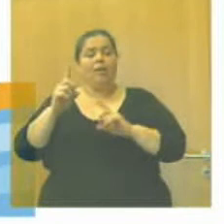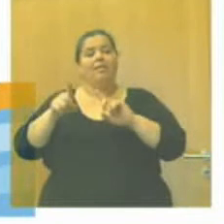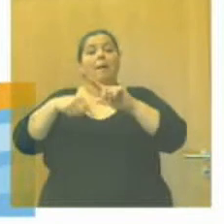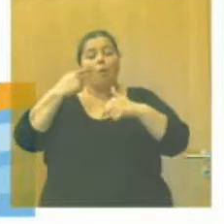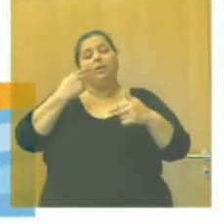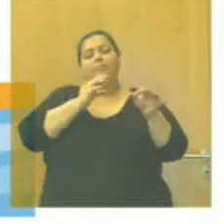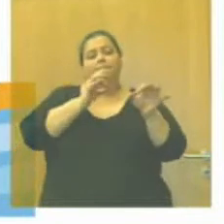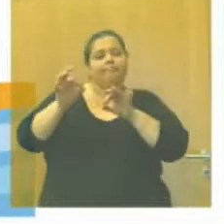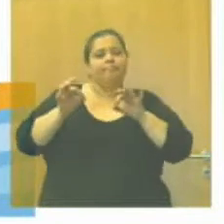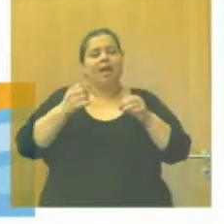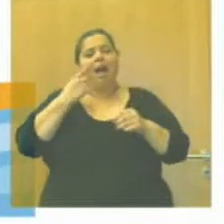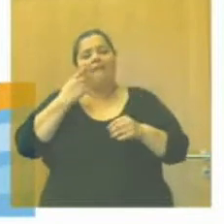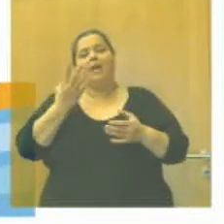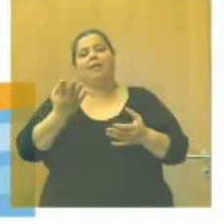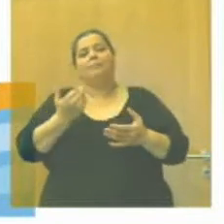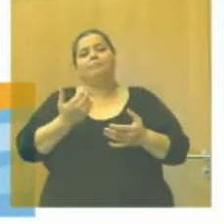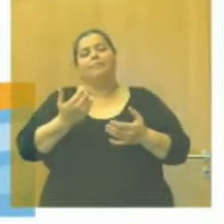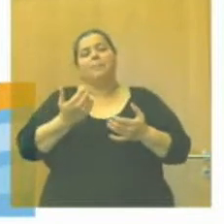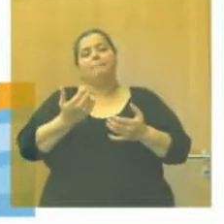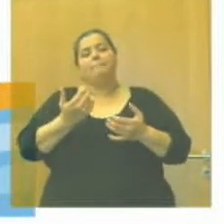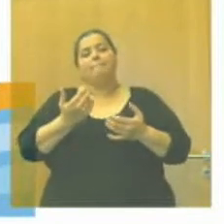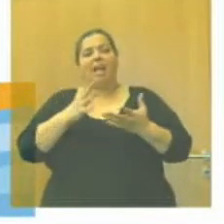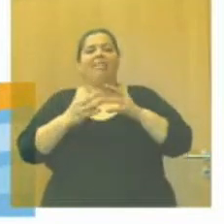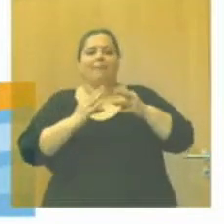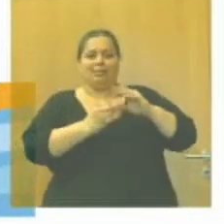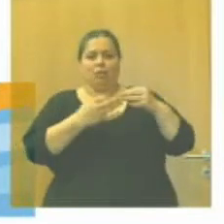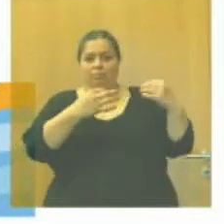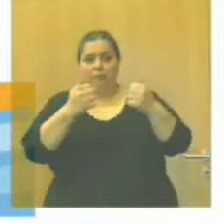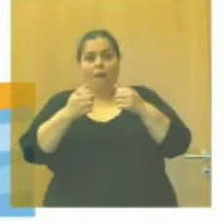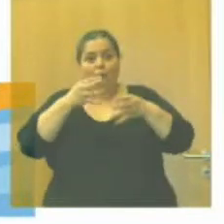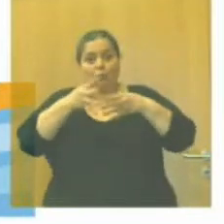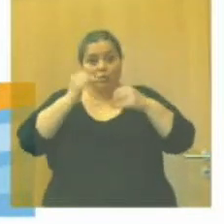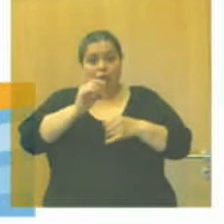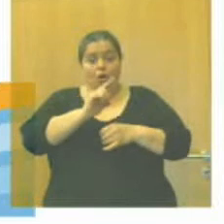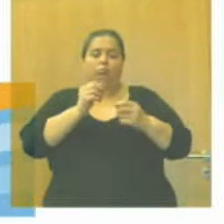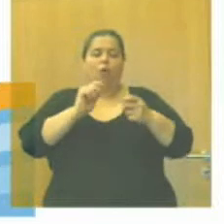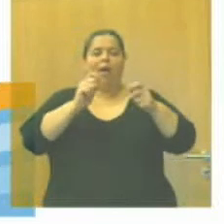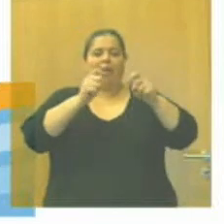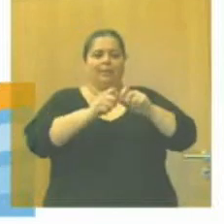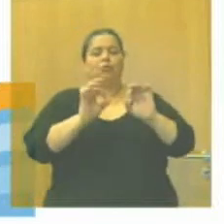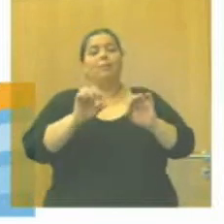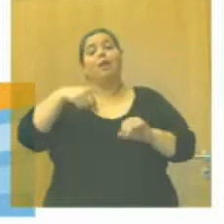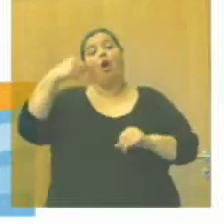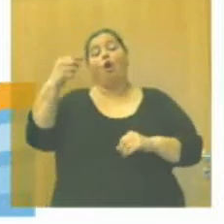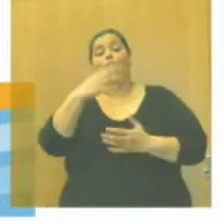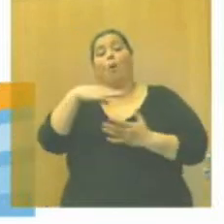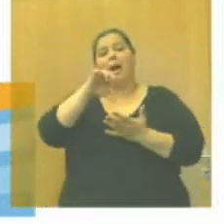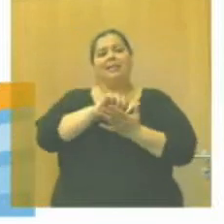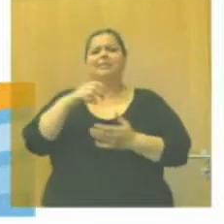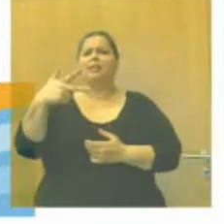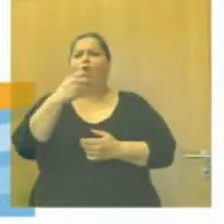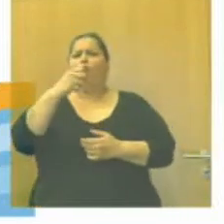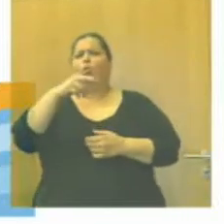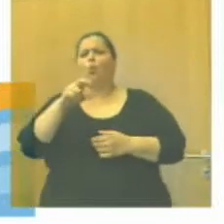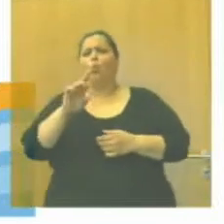recolectar su retroalimentación y poder hacer adaptaciones. En Honduras hicimos casi lo